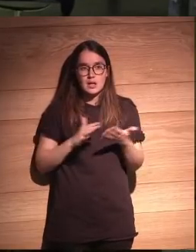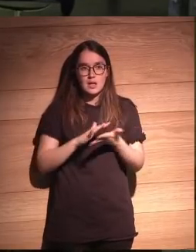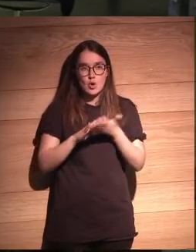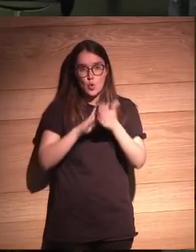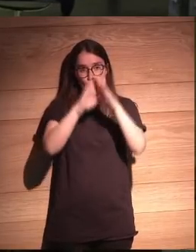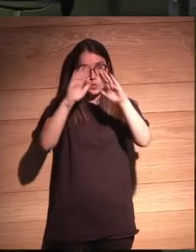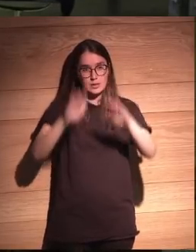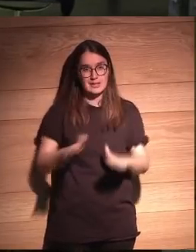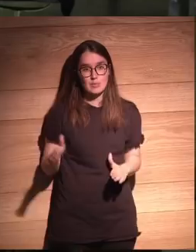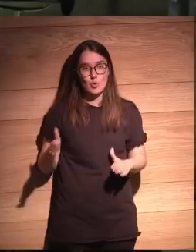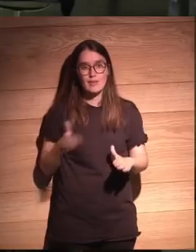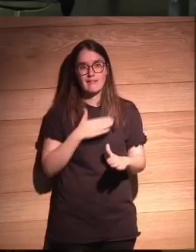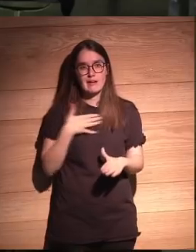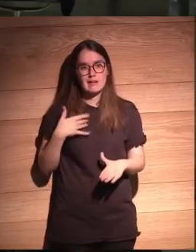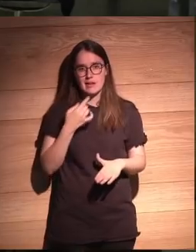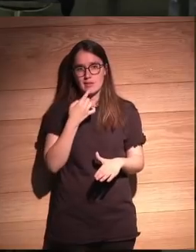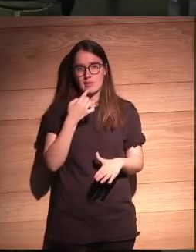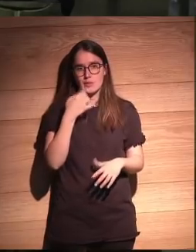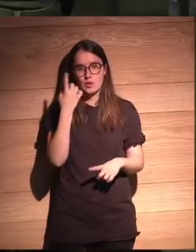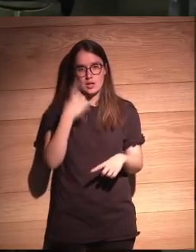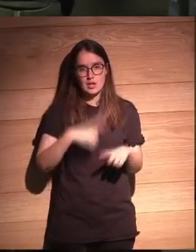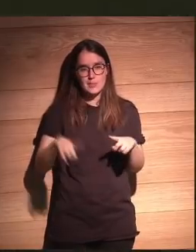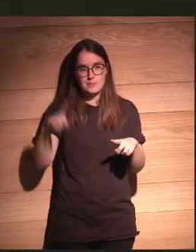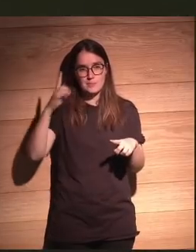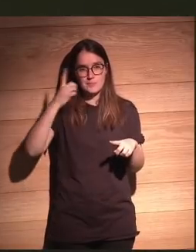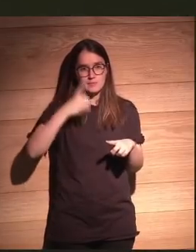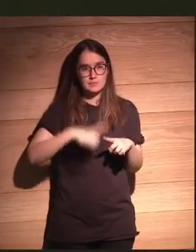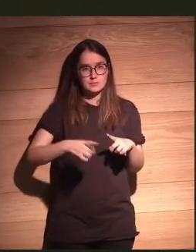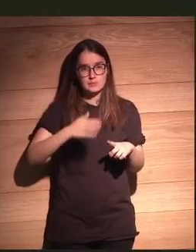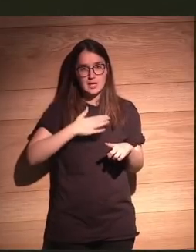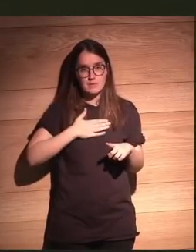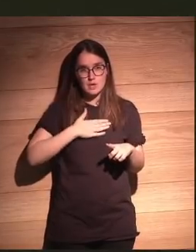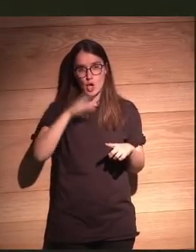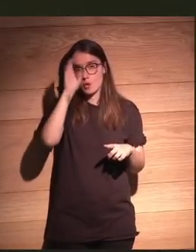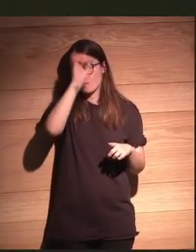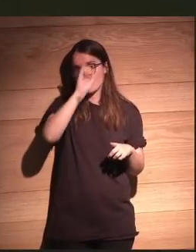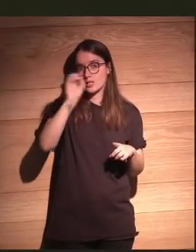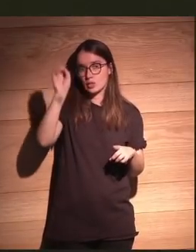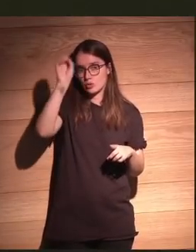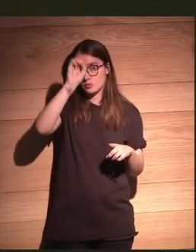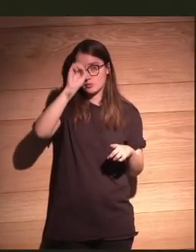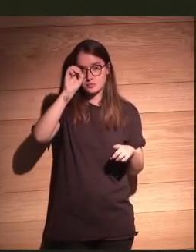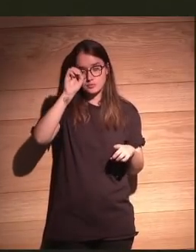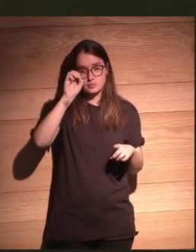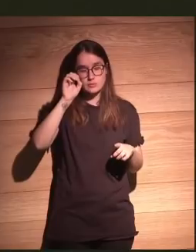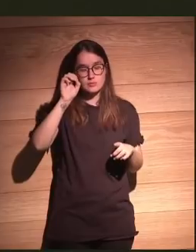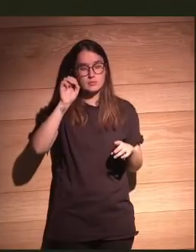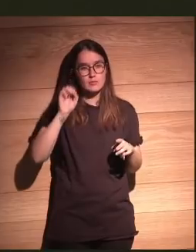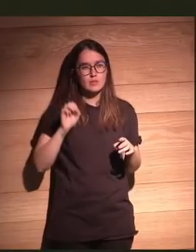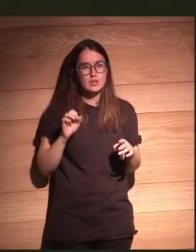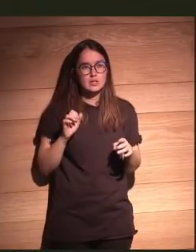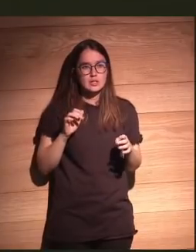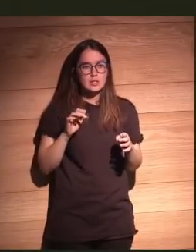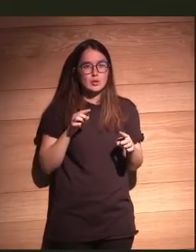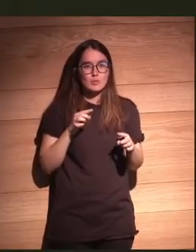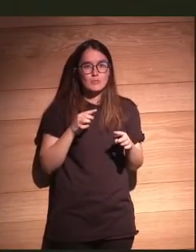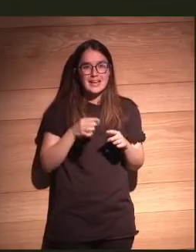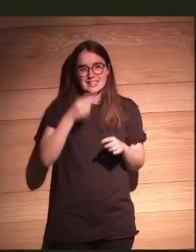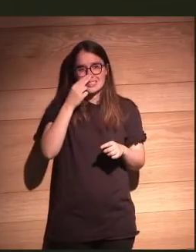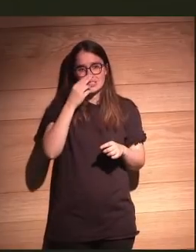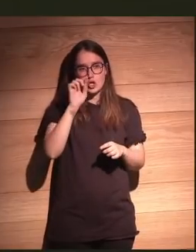último punto, sí quería decir una cosa. Para mí probablemente el punto más interesante y